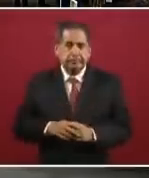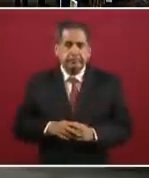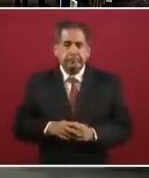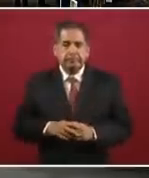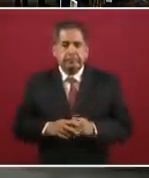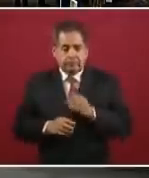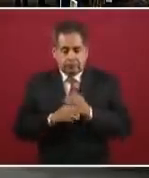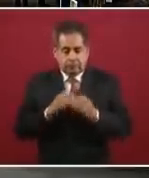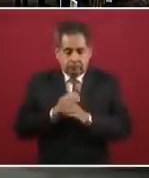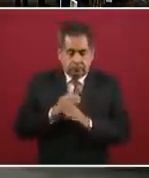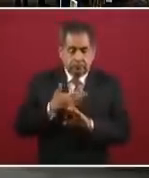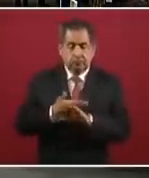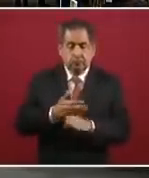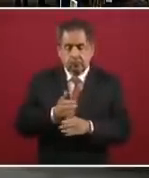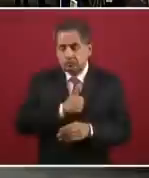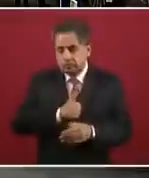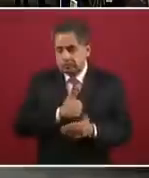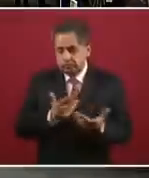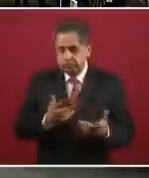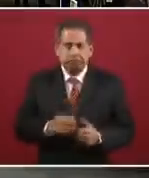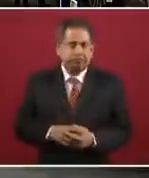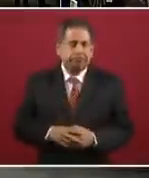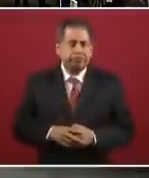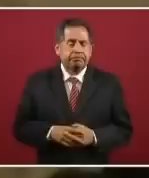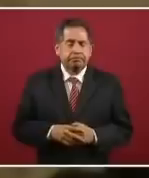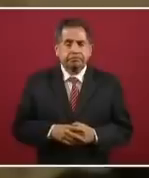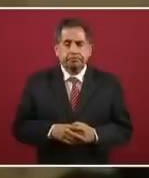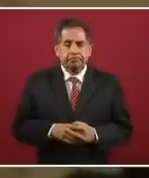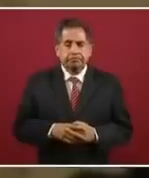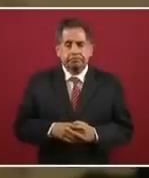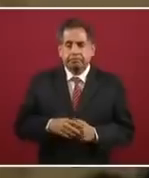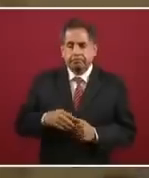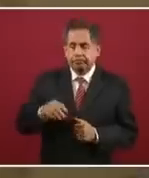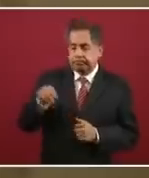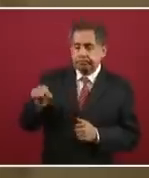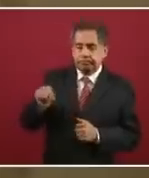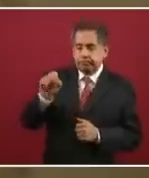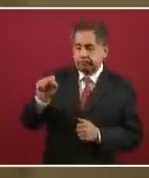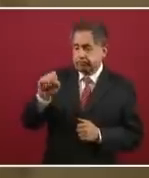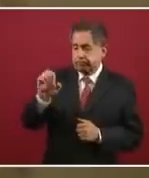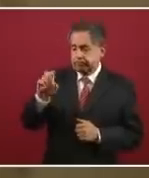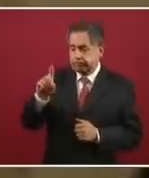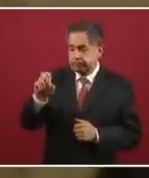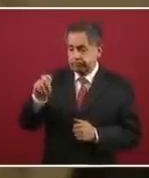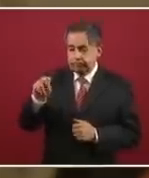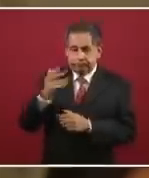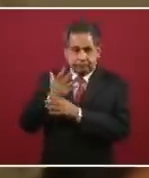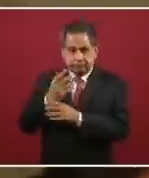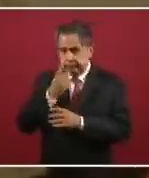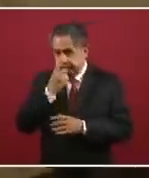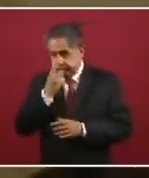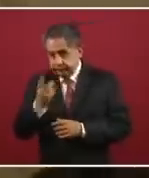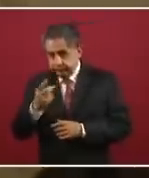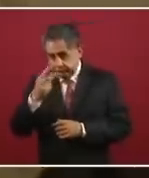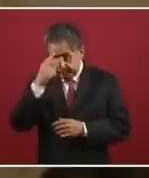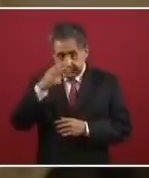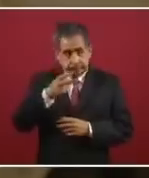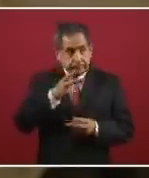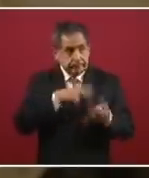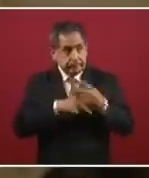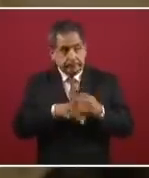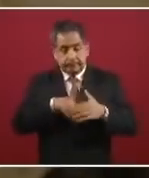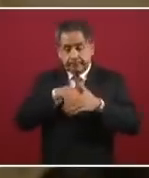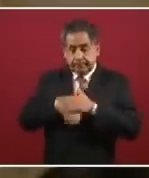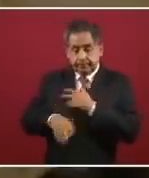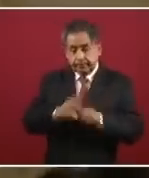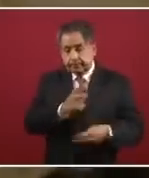bueno, las pruebas están más que registradas. Según la Secretaría de la Defensa Nacional, a México, al país, ingresan